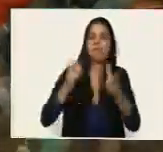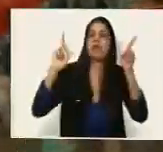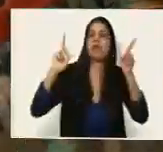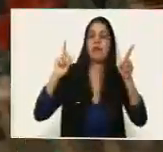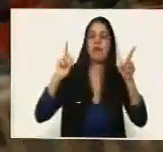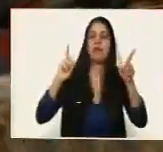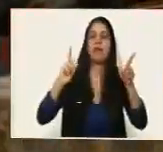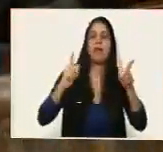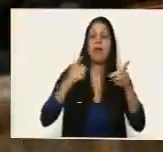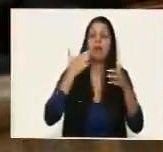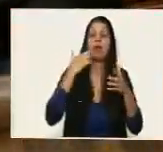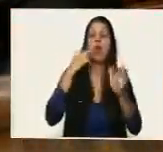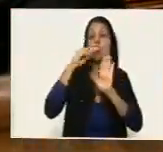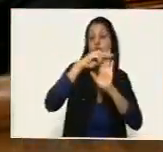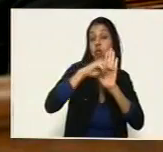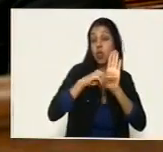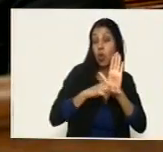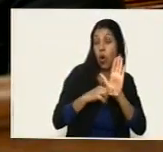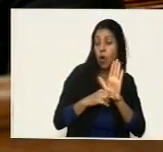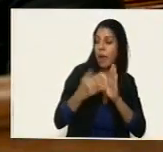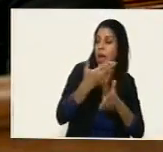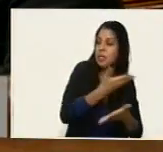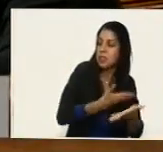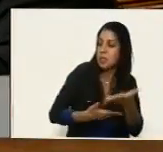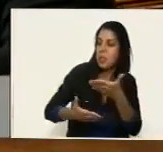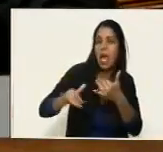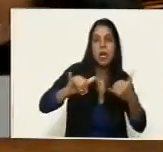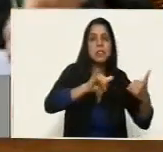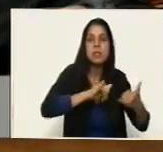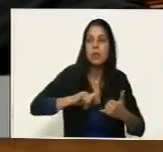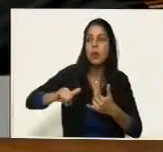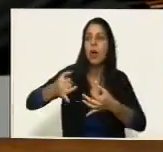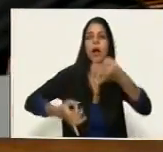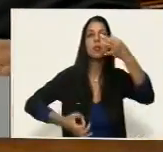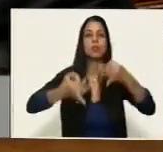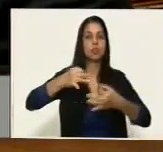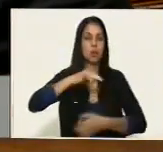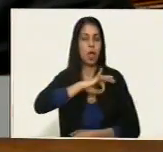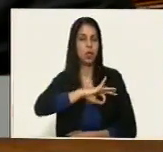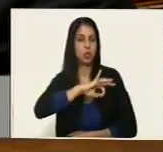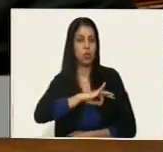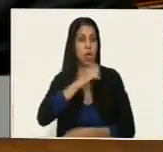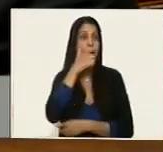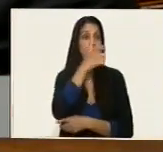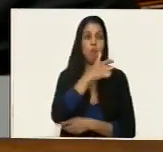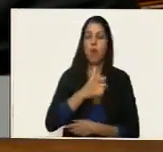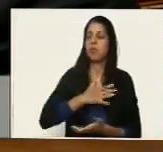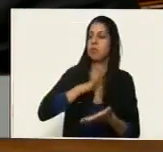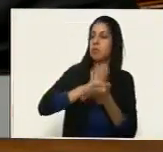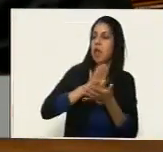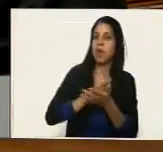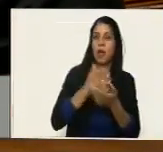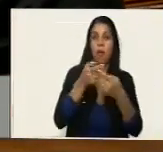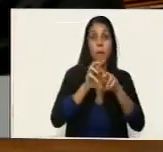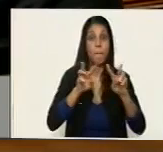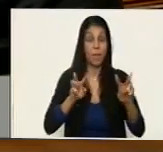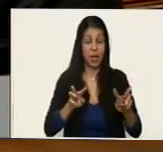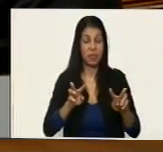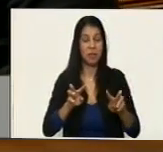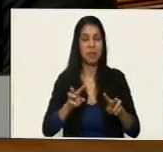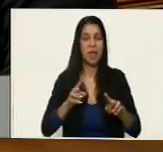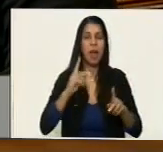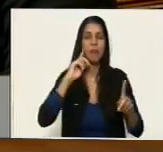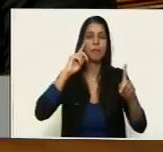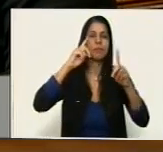valores bolivarianos de la igualdad y la justicia social para nuestro pueblo, que guiaron el accionar